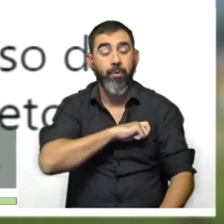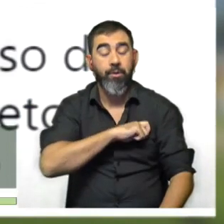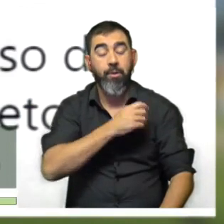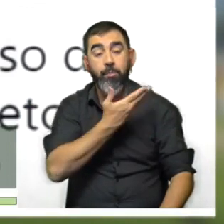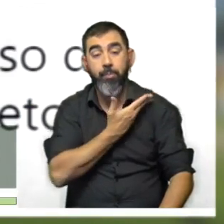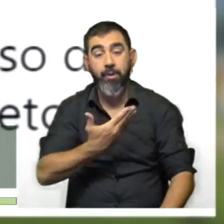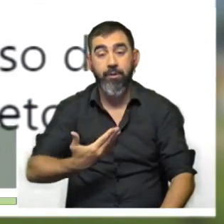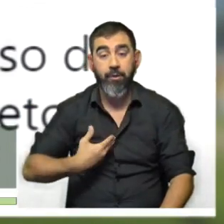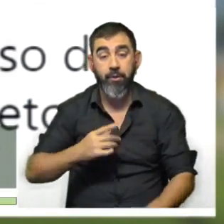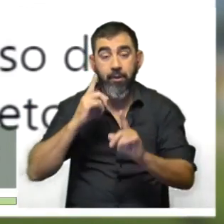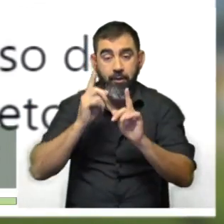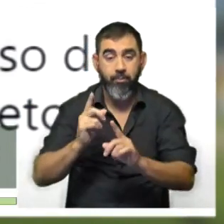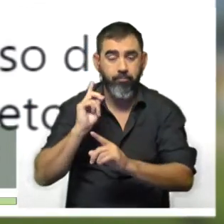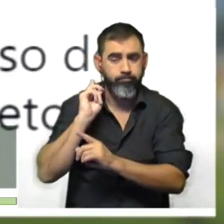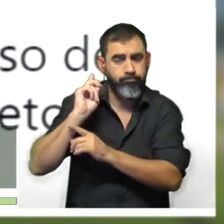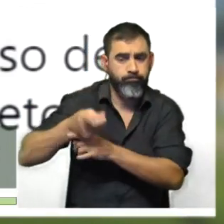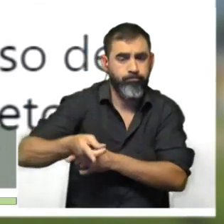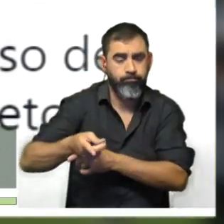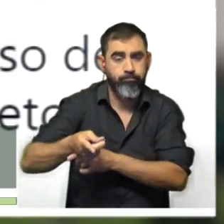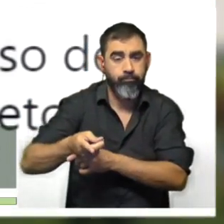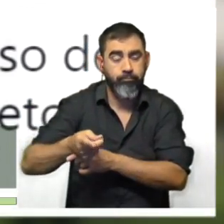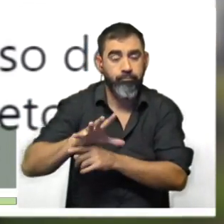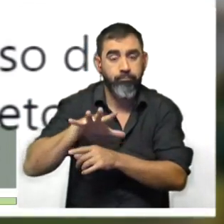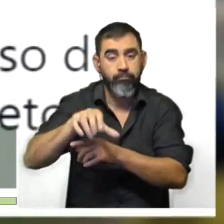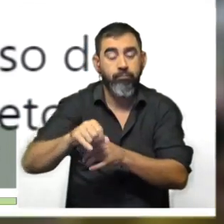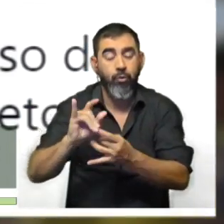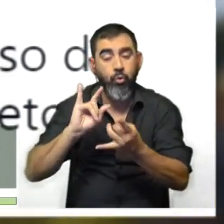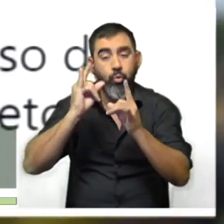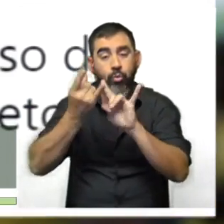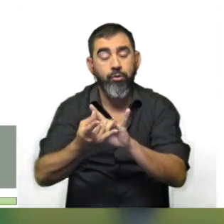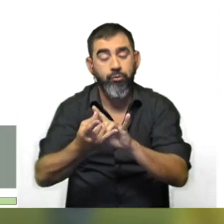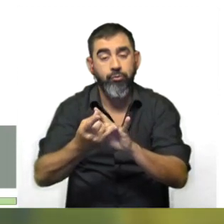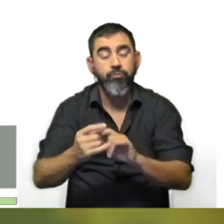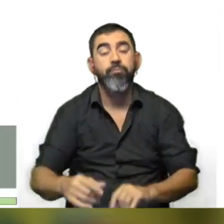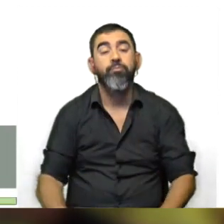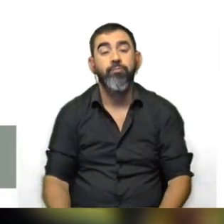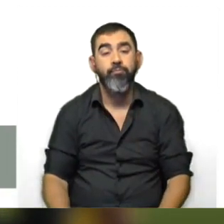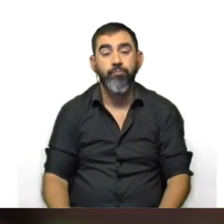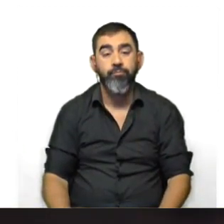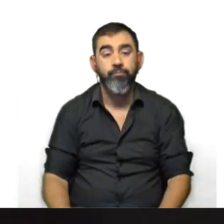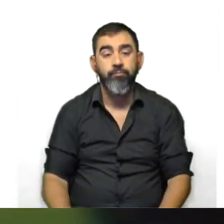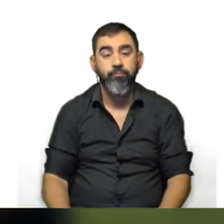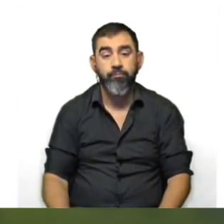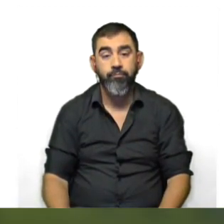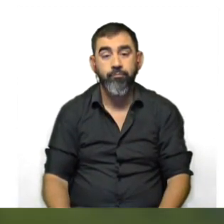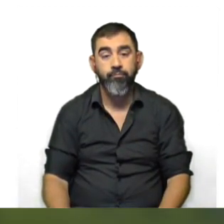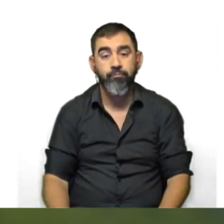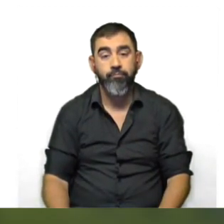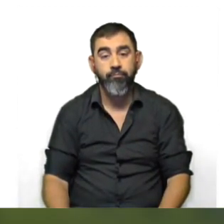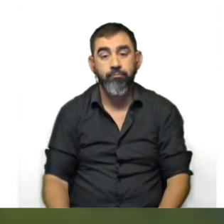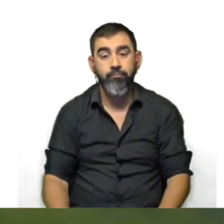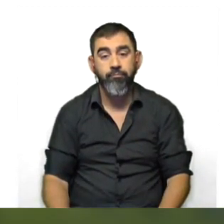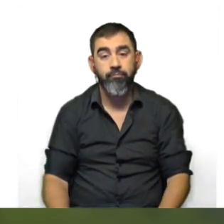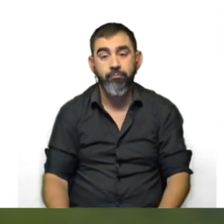del gobierno Pedro Sánchez condenó rotundamente El asalto al congreso en el vecino país Bueno ahí tenemos la